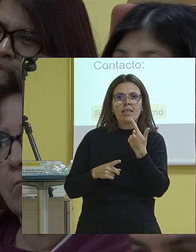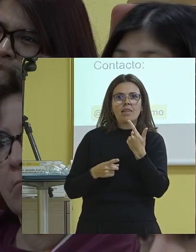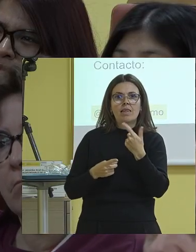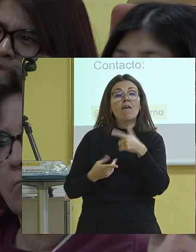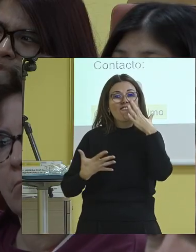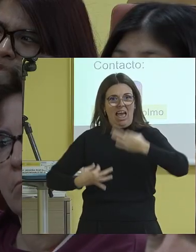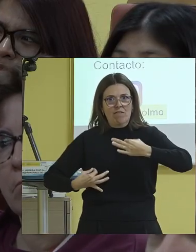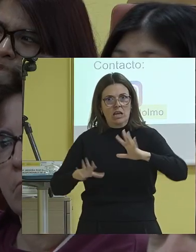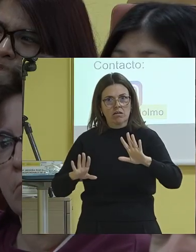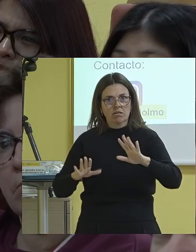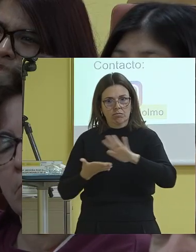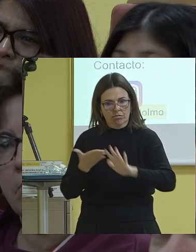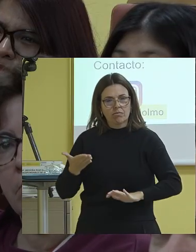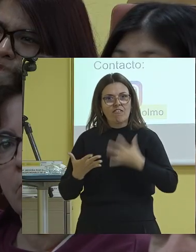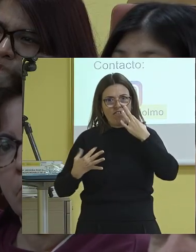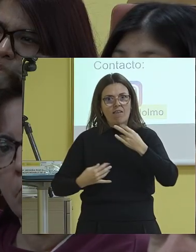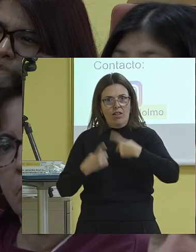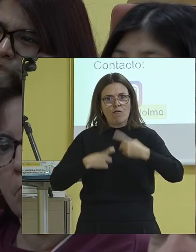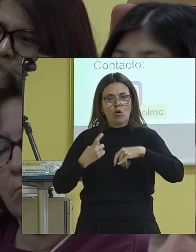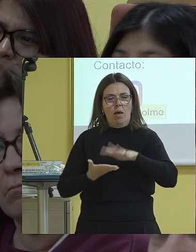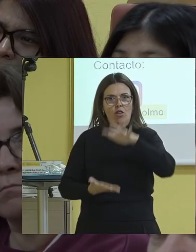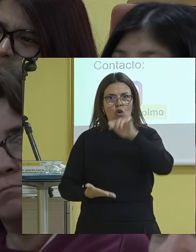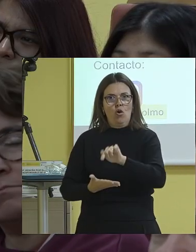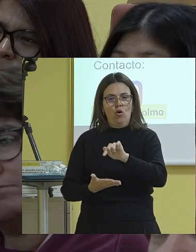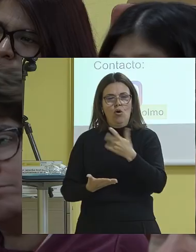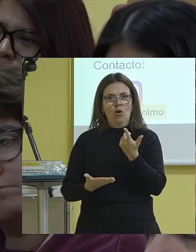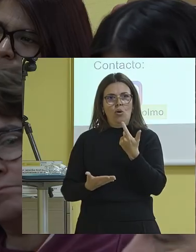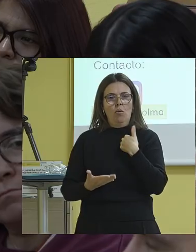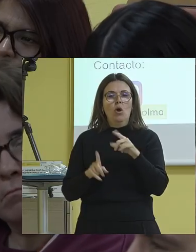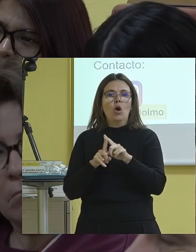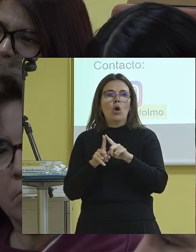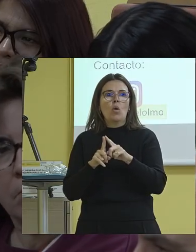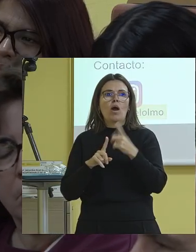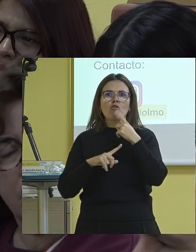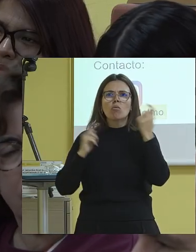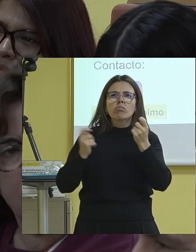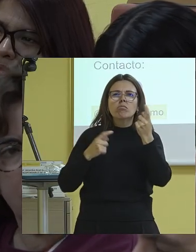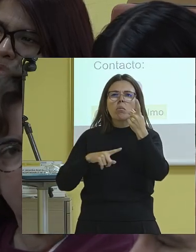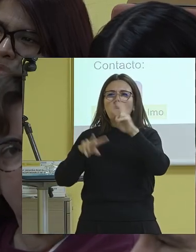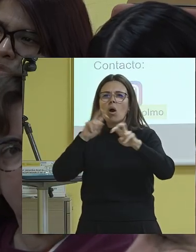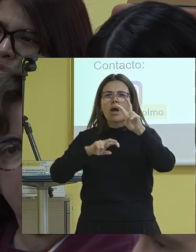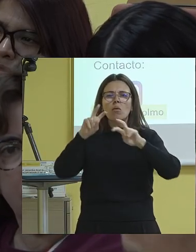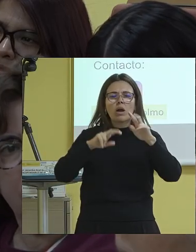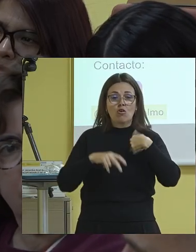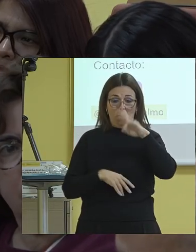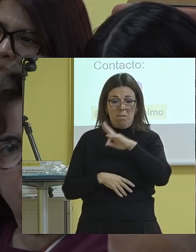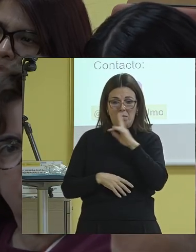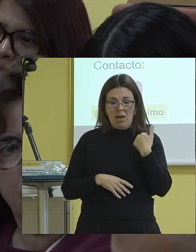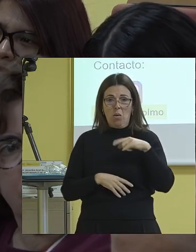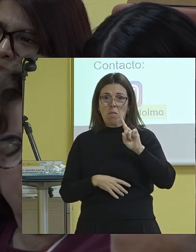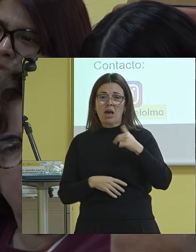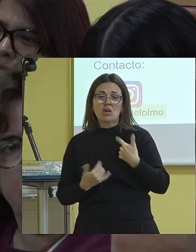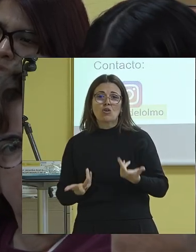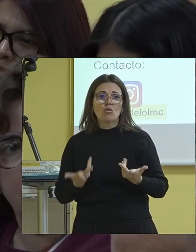repositorio fiable. Porque si no, yo no voy a entrar en Publinet y mirar y artículos, porque soy padre, soy maestro, soy